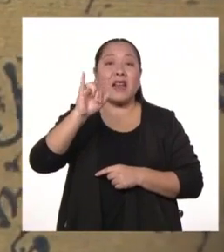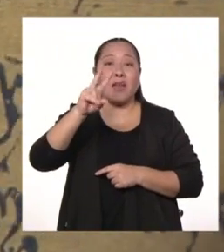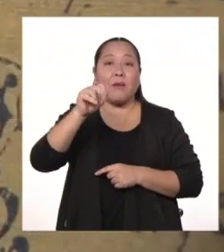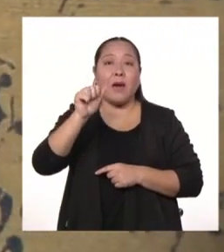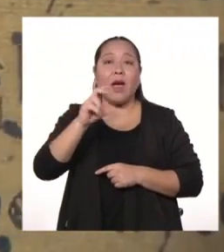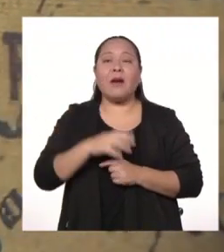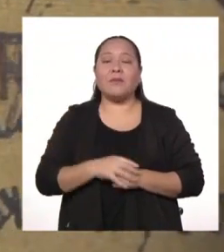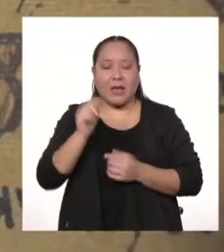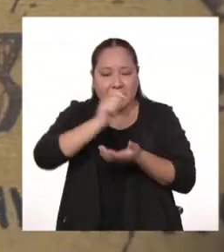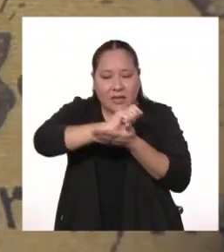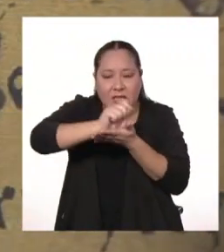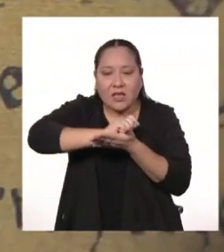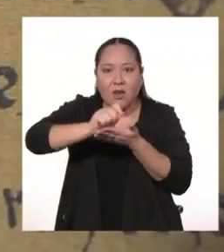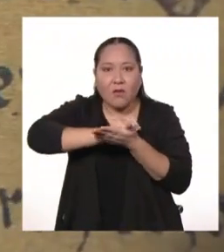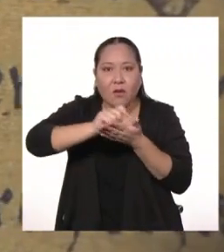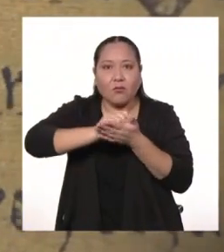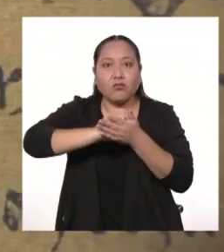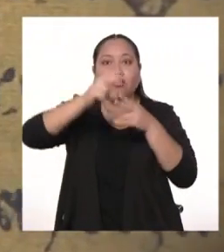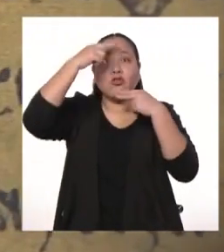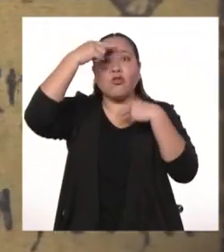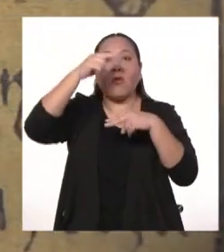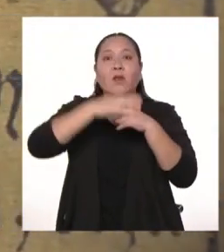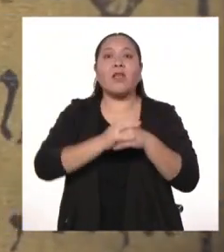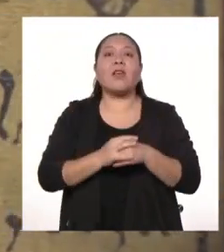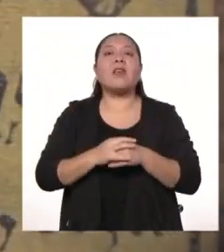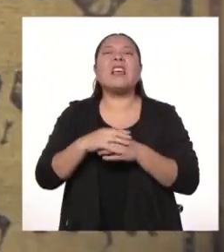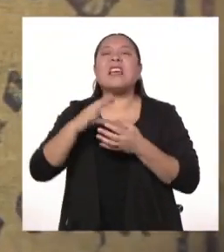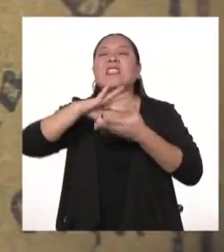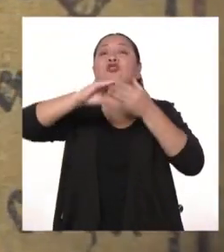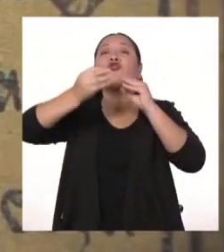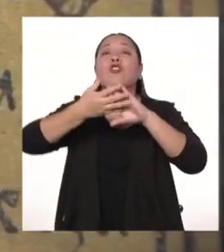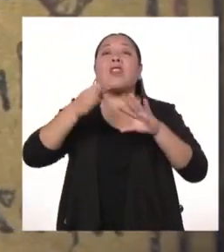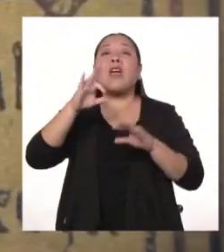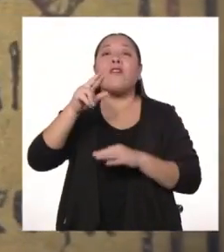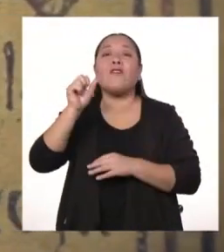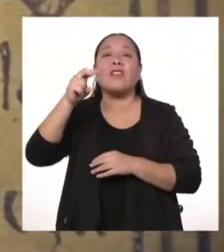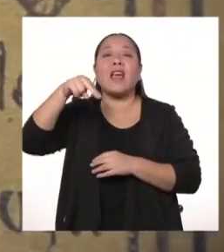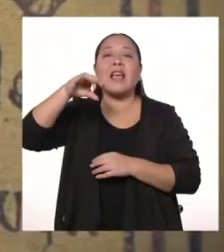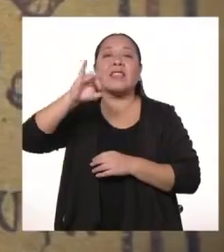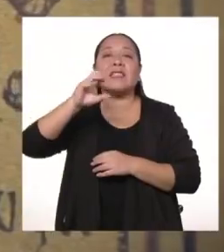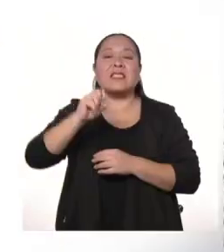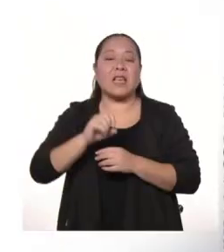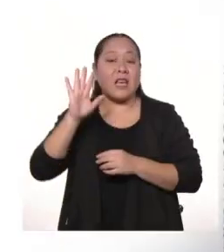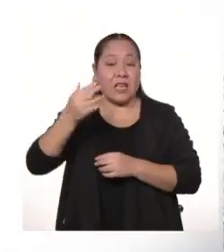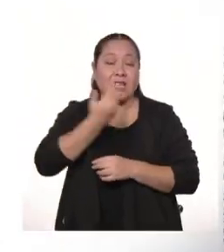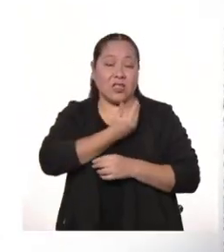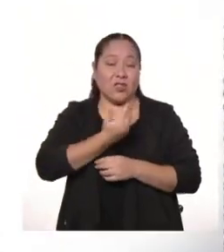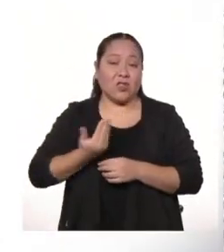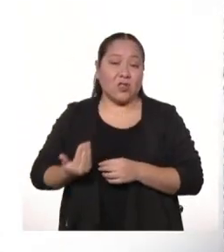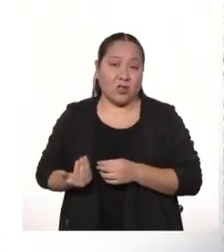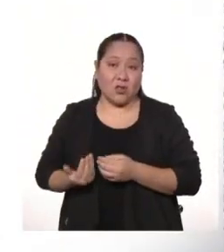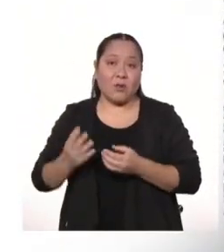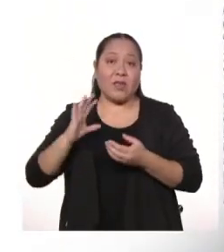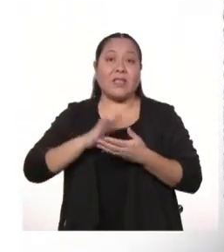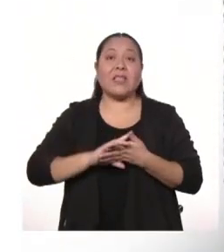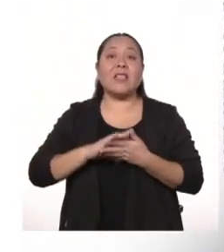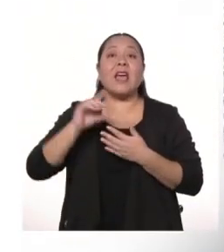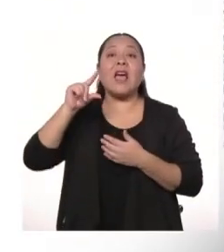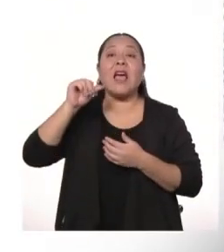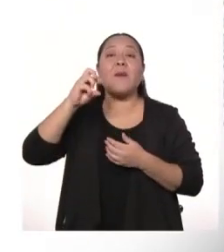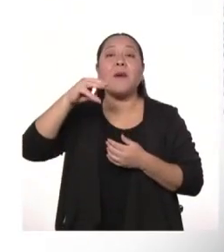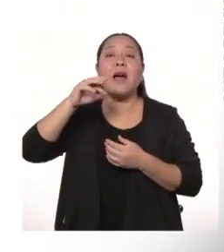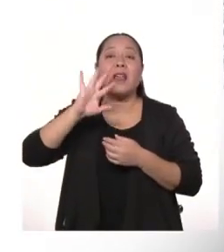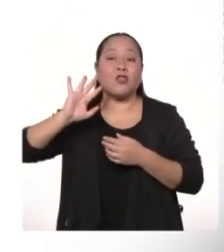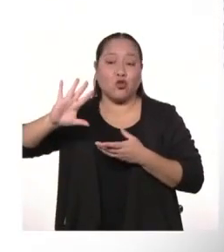Mariscala, biografía novelada de Francisca Zubiaga, esposa del presidente Gamarra. De esta obra, luego haría una